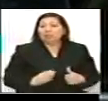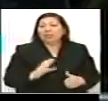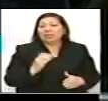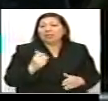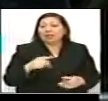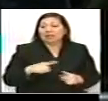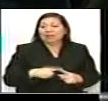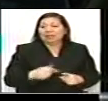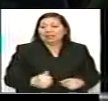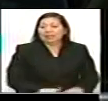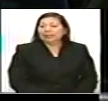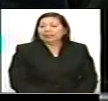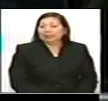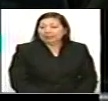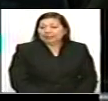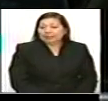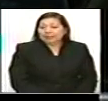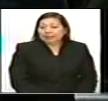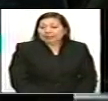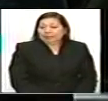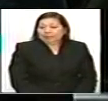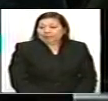Sí.